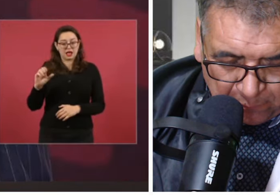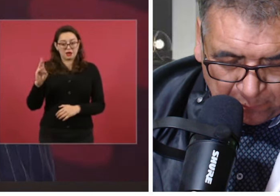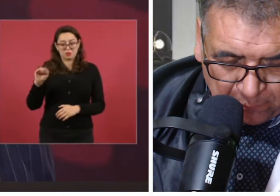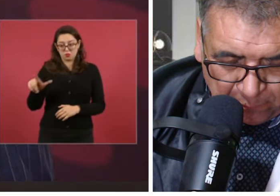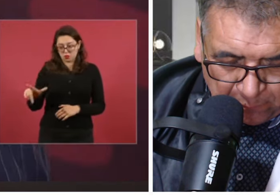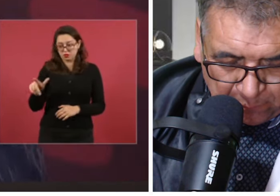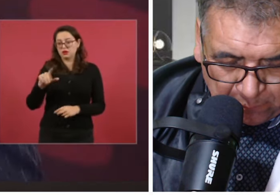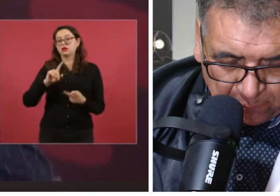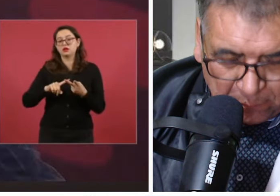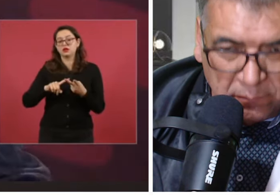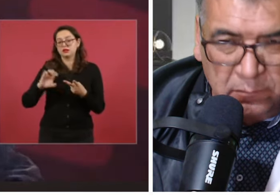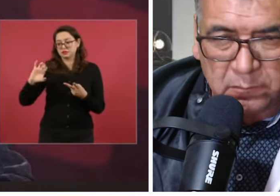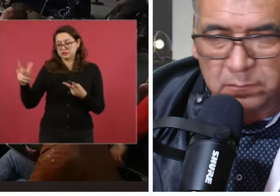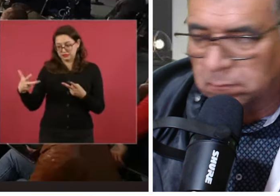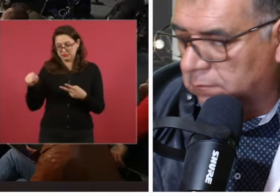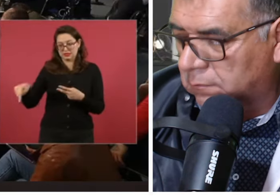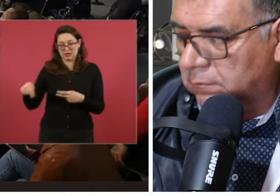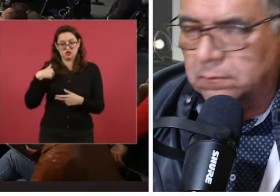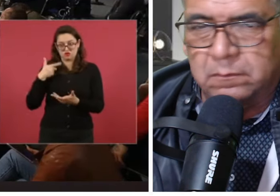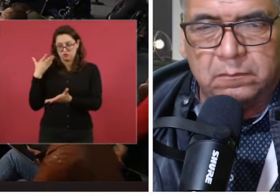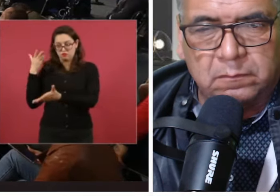Y a ver, dile